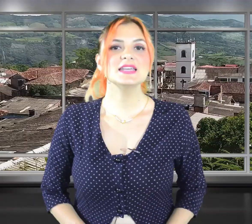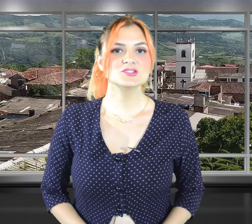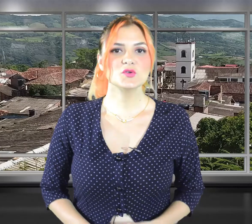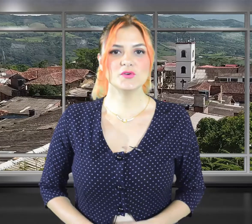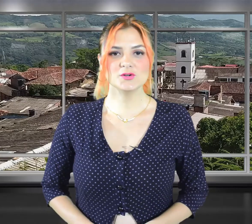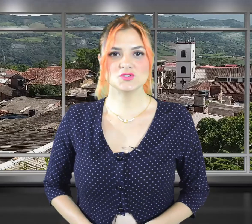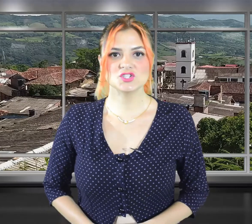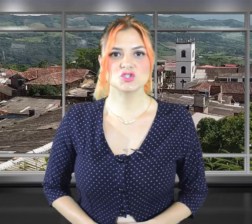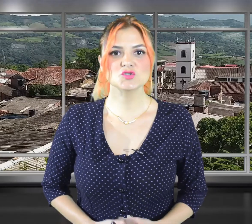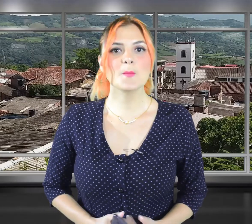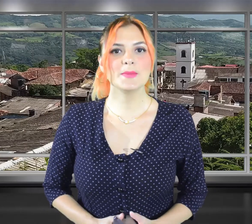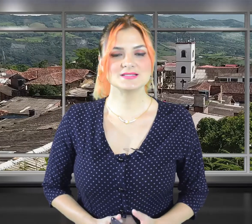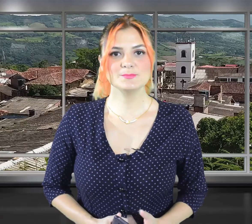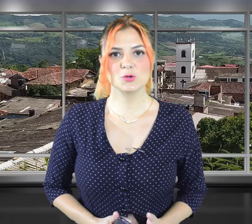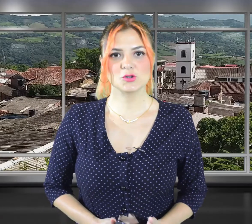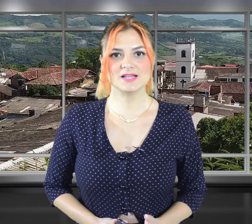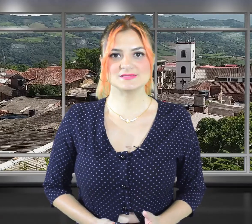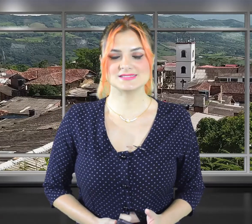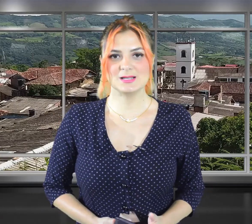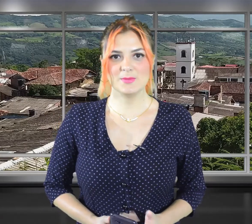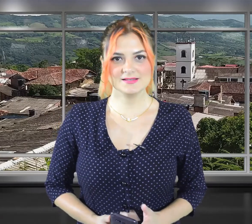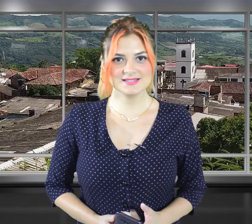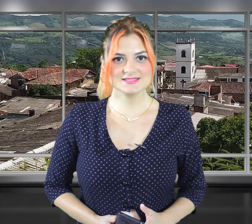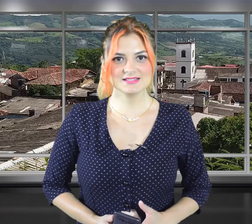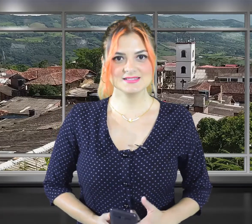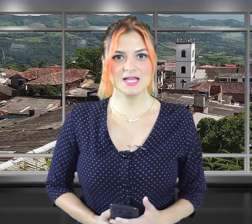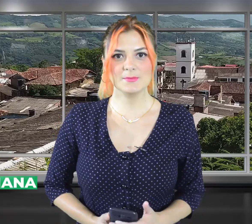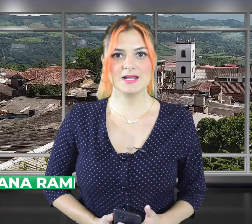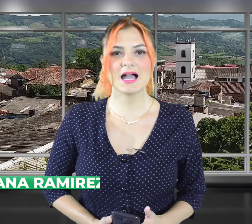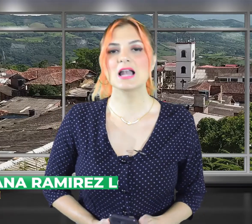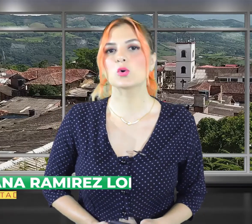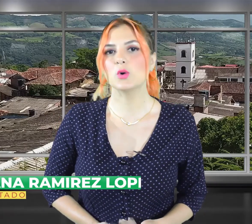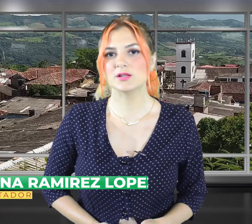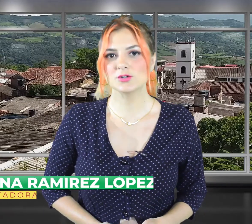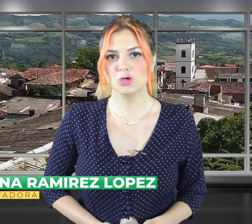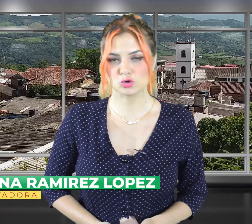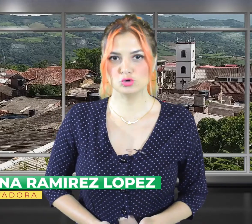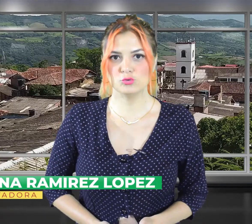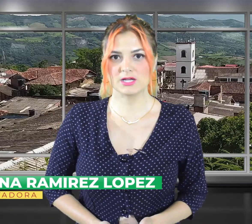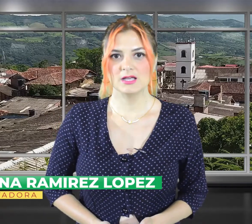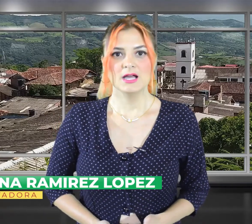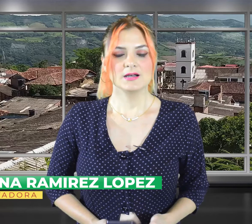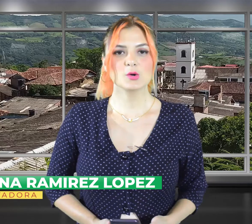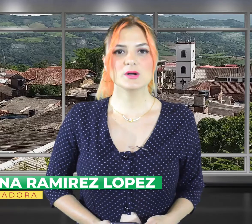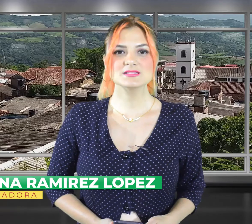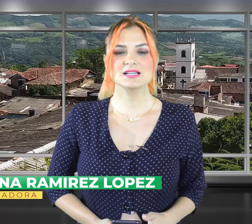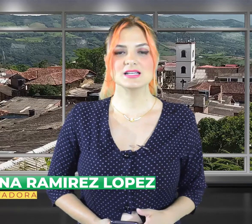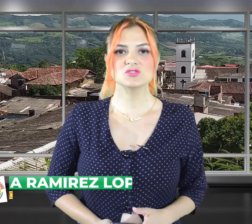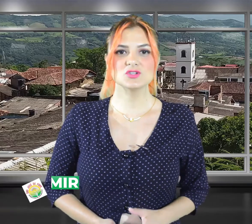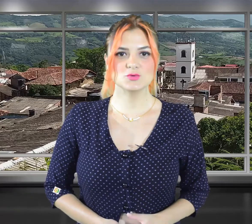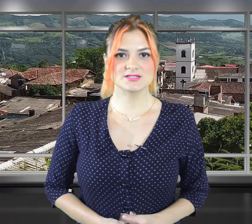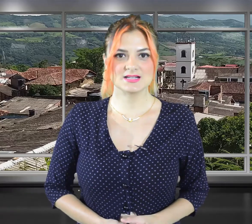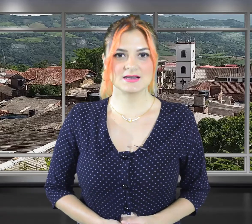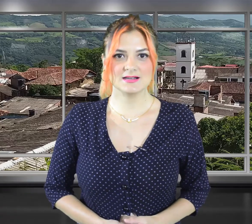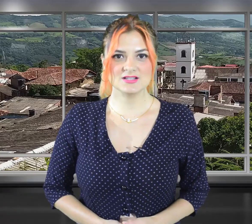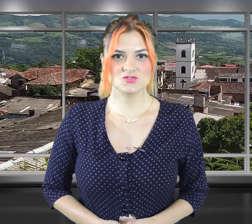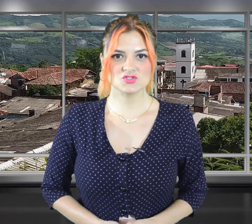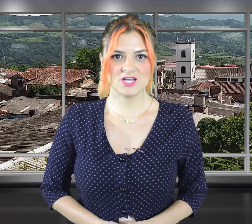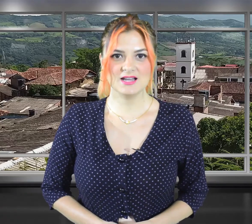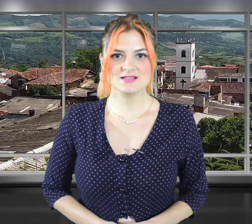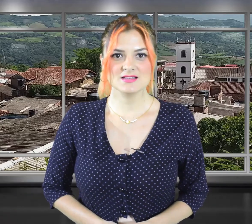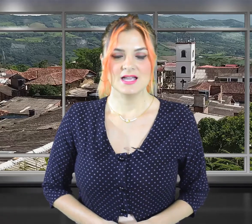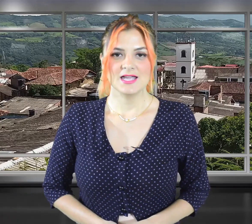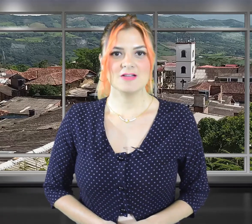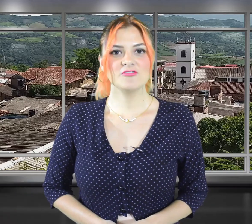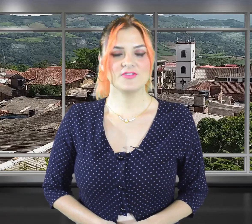Y estos fueron los hechos más importantes del 20 de septiembre al 4 de octubre. Recuerden seguirnos en nuestras redes